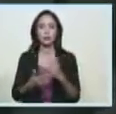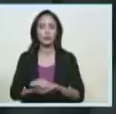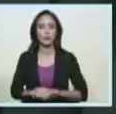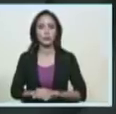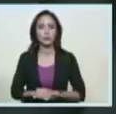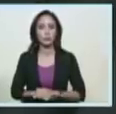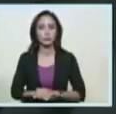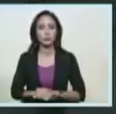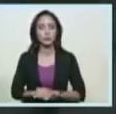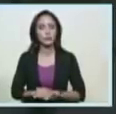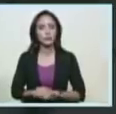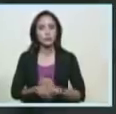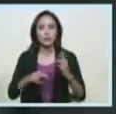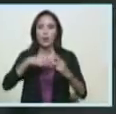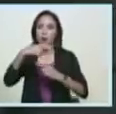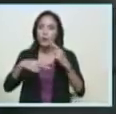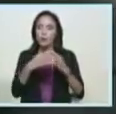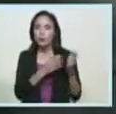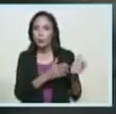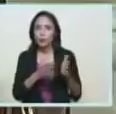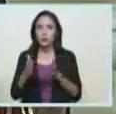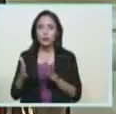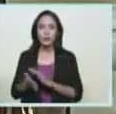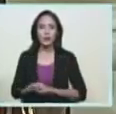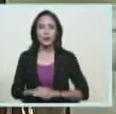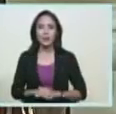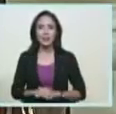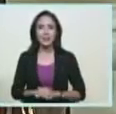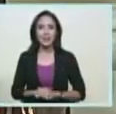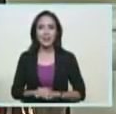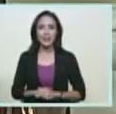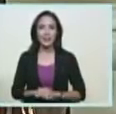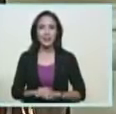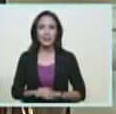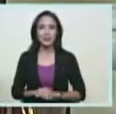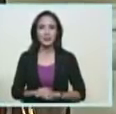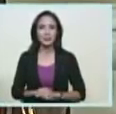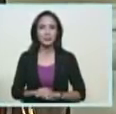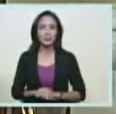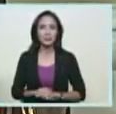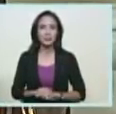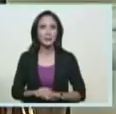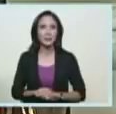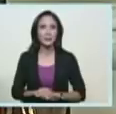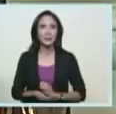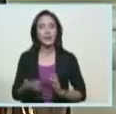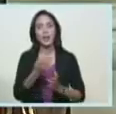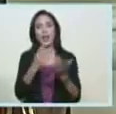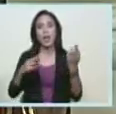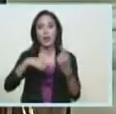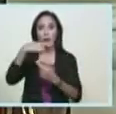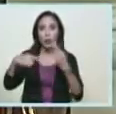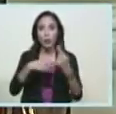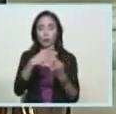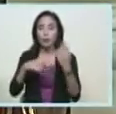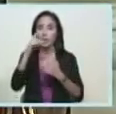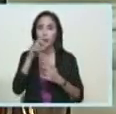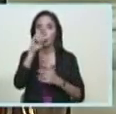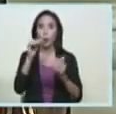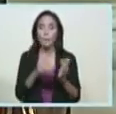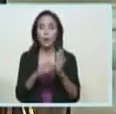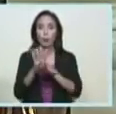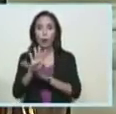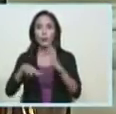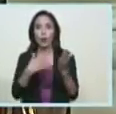y el periodo revolucionario tuvo su máxima expresión desde el año 2004 al